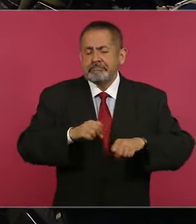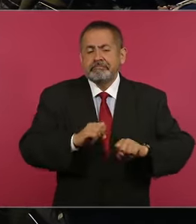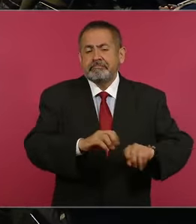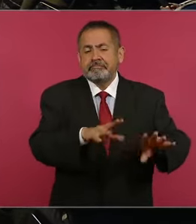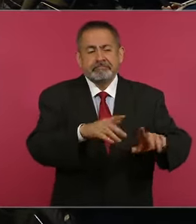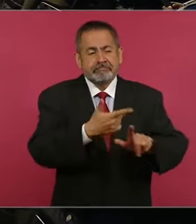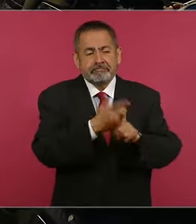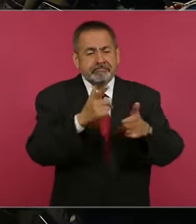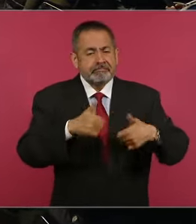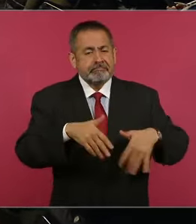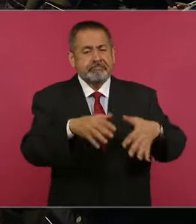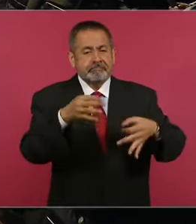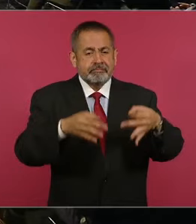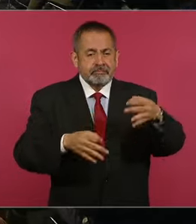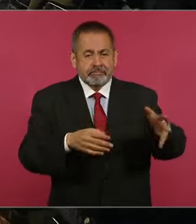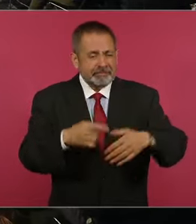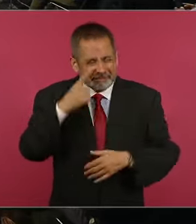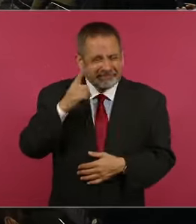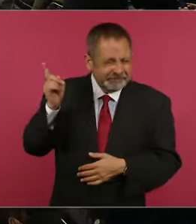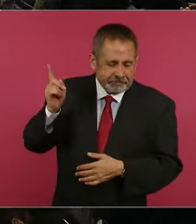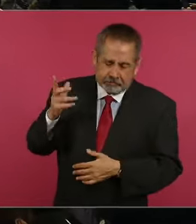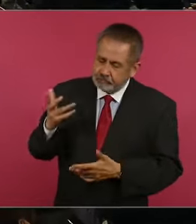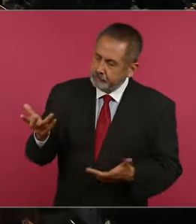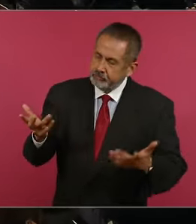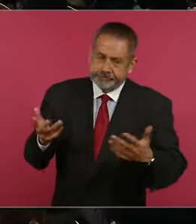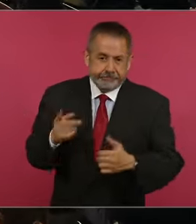juicio. Esto